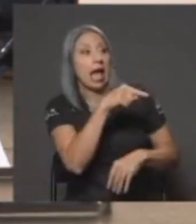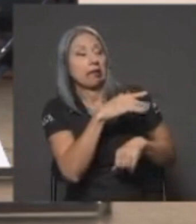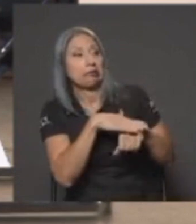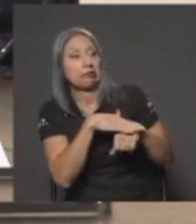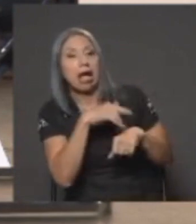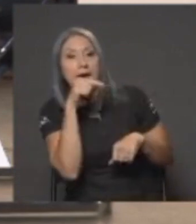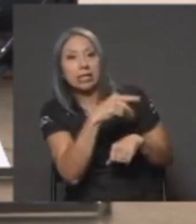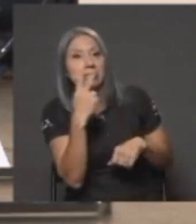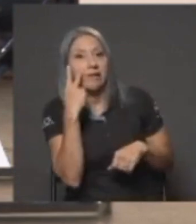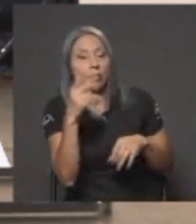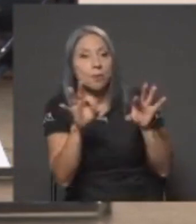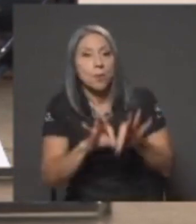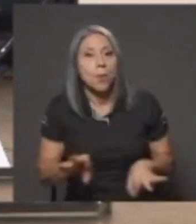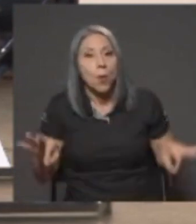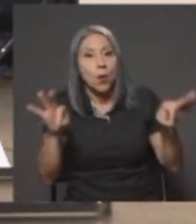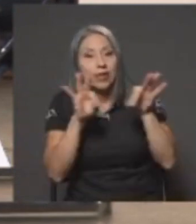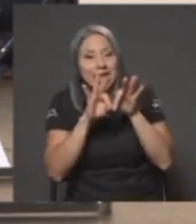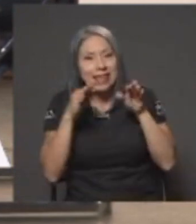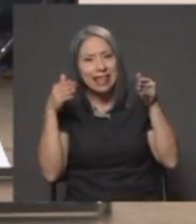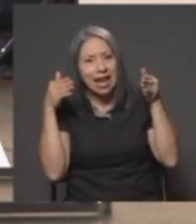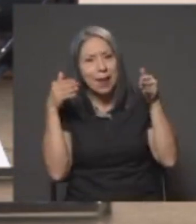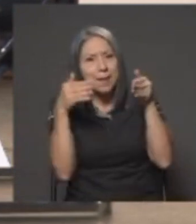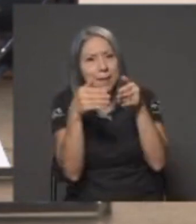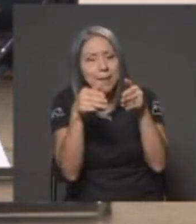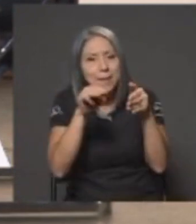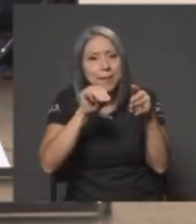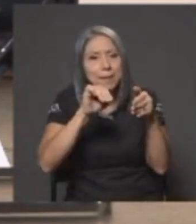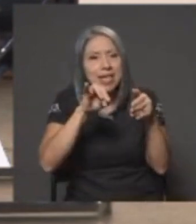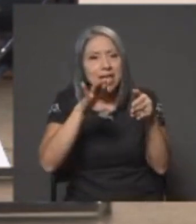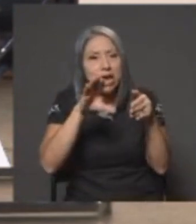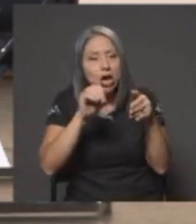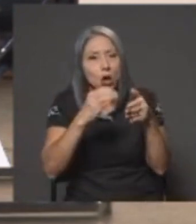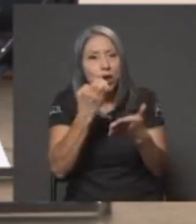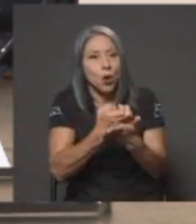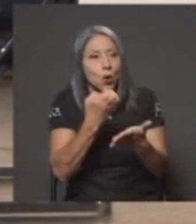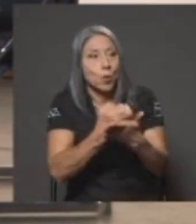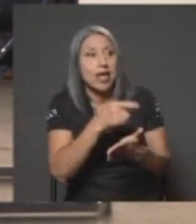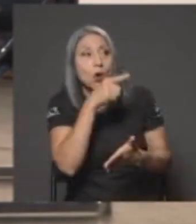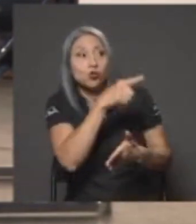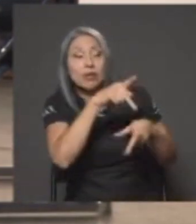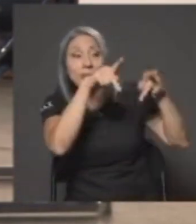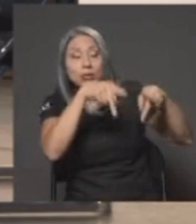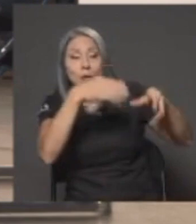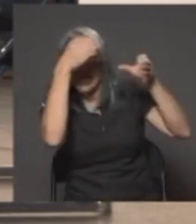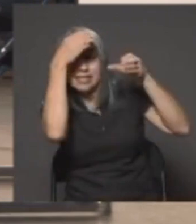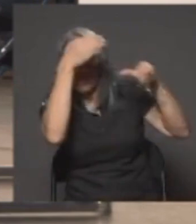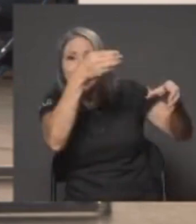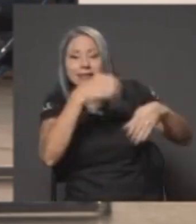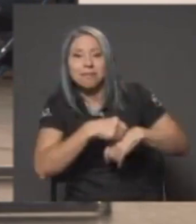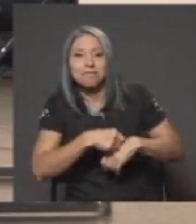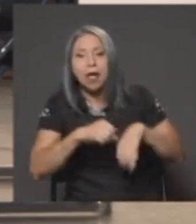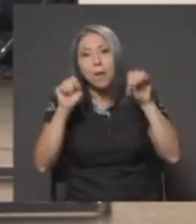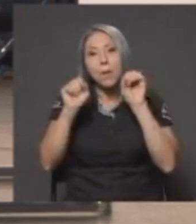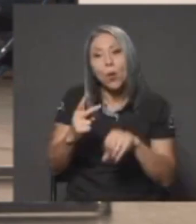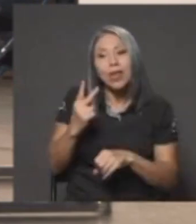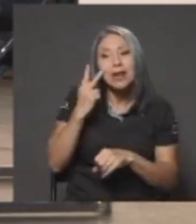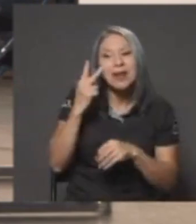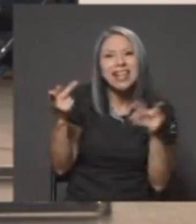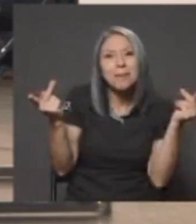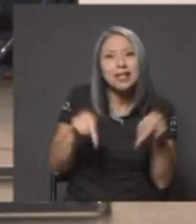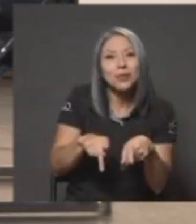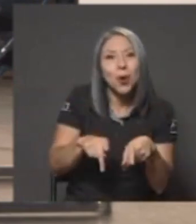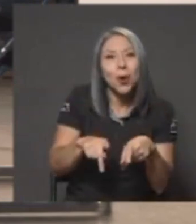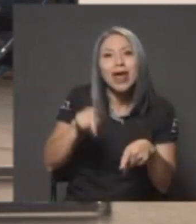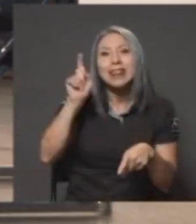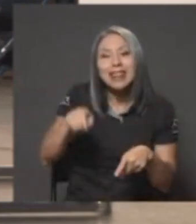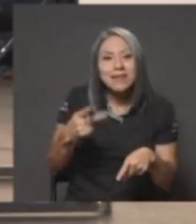microeconomía, en la que usted es un ilustre experto, ¿no? Porque para poder ver qué pasó hay que